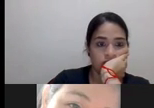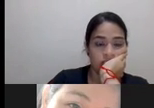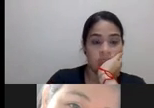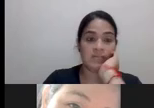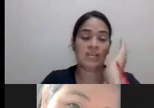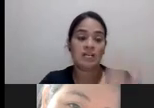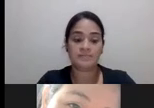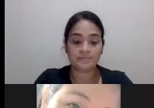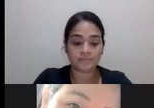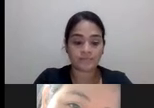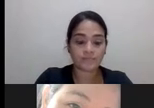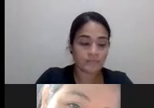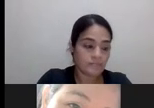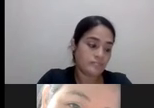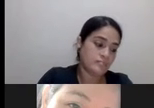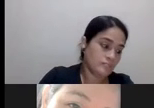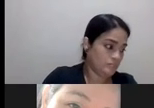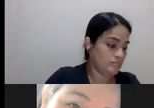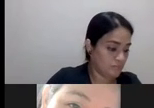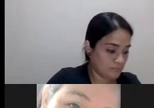¿Cómo van? ¿Está todo?